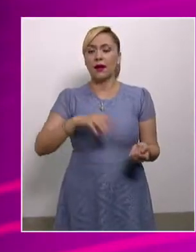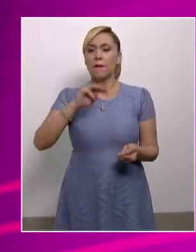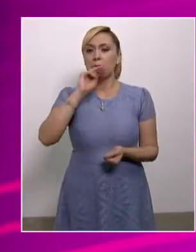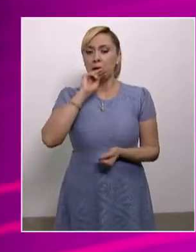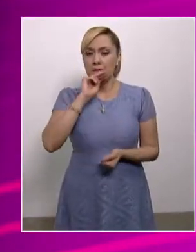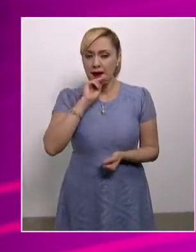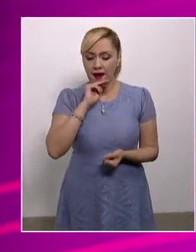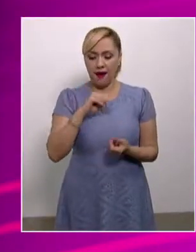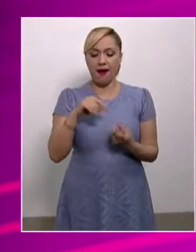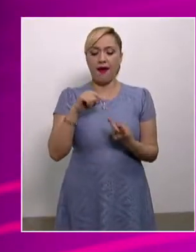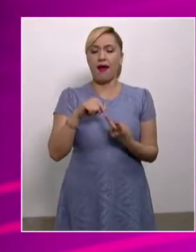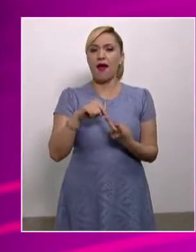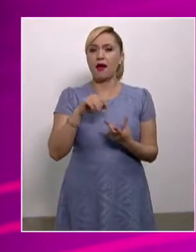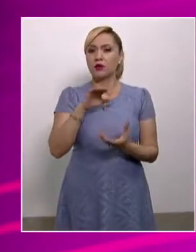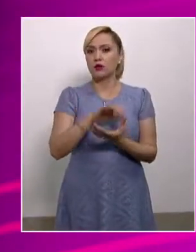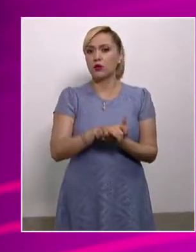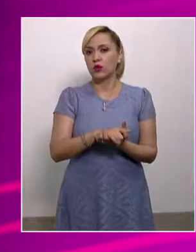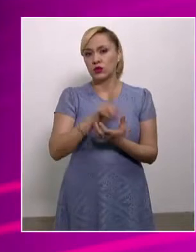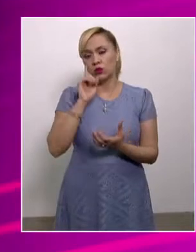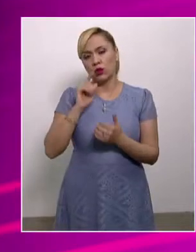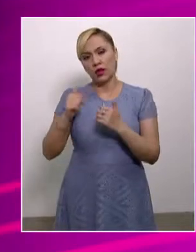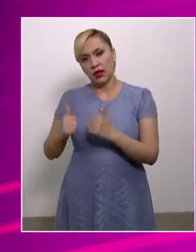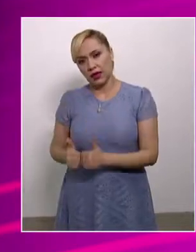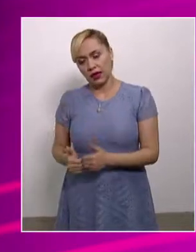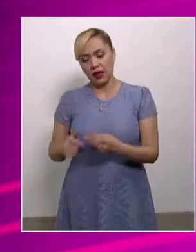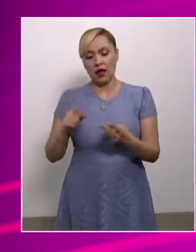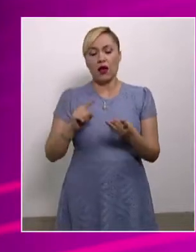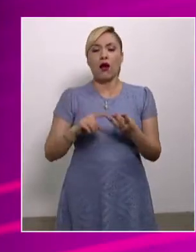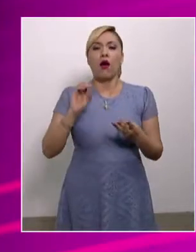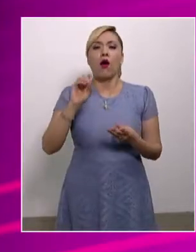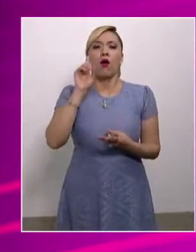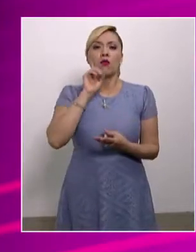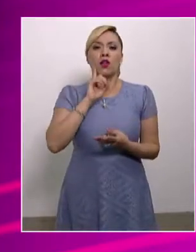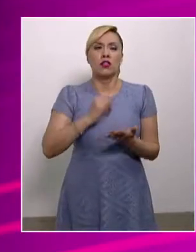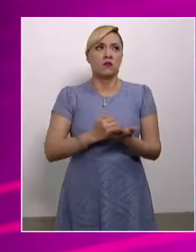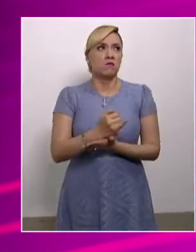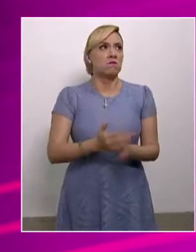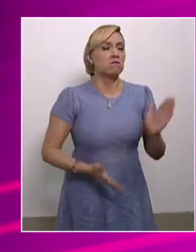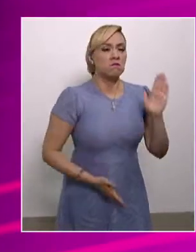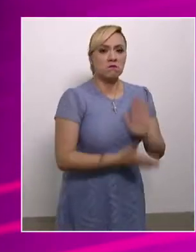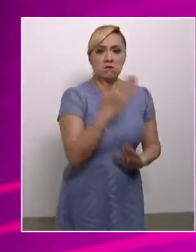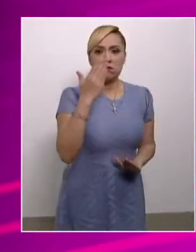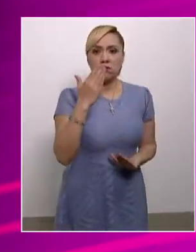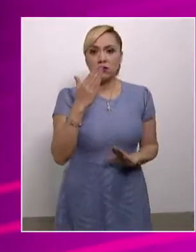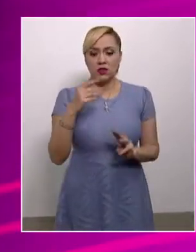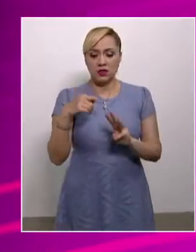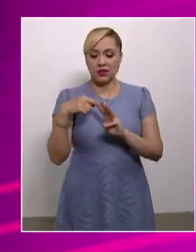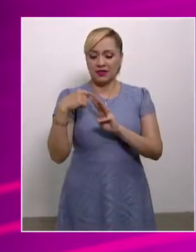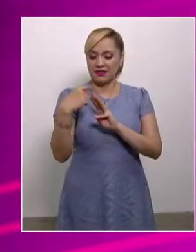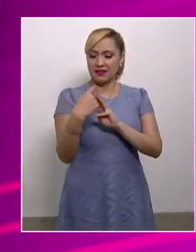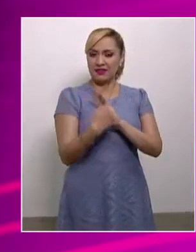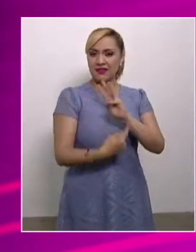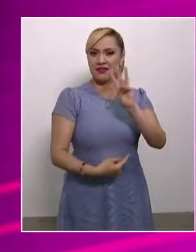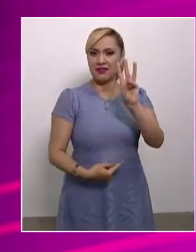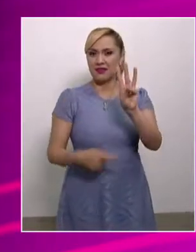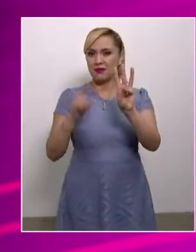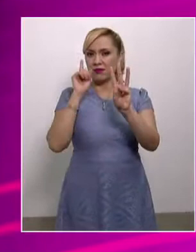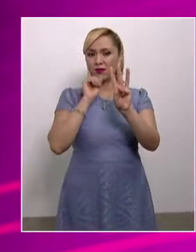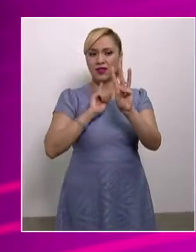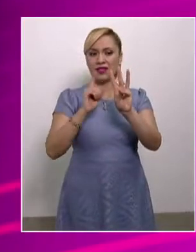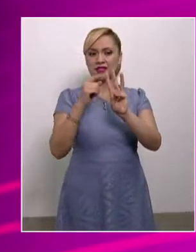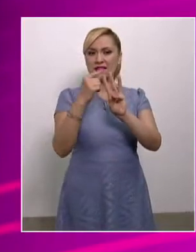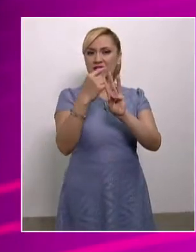mamá, a la esposa que se queda o a la mujer que decide irse, todas estas